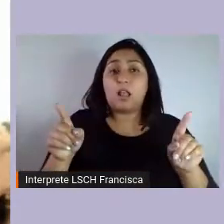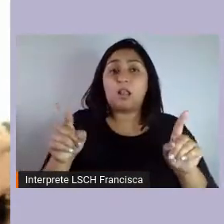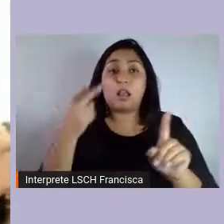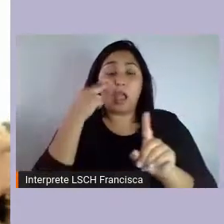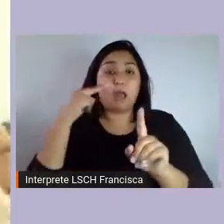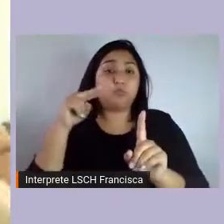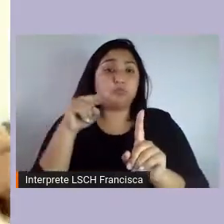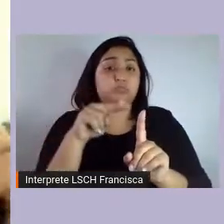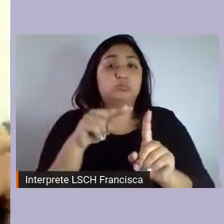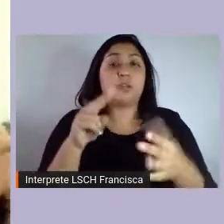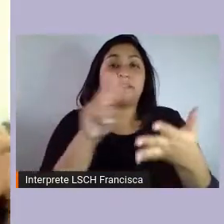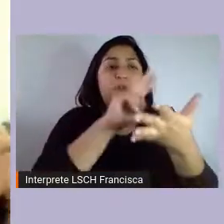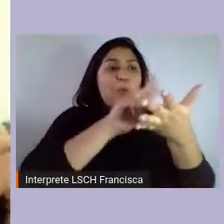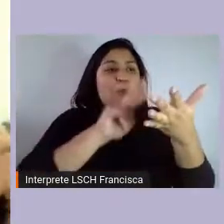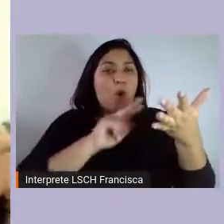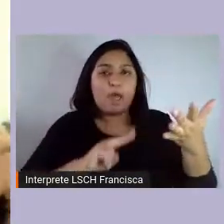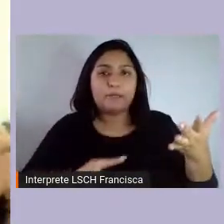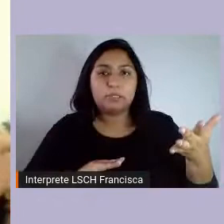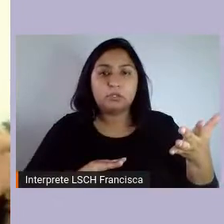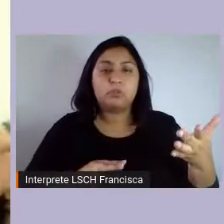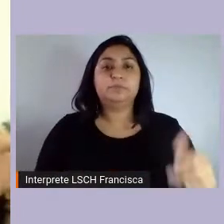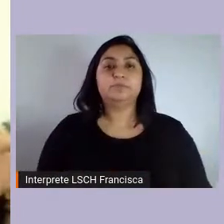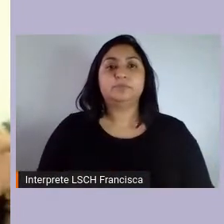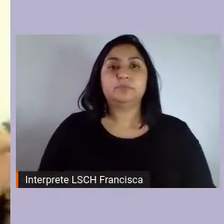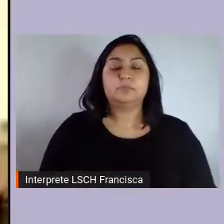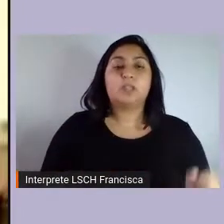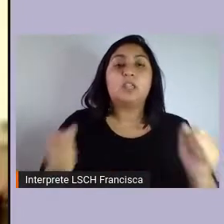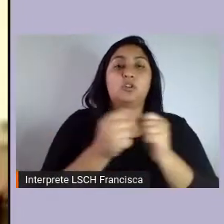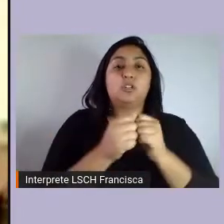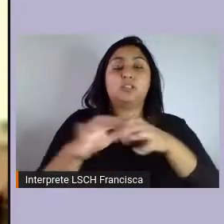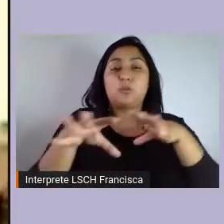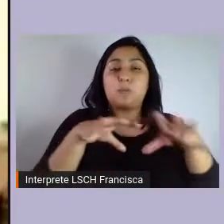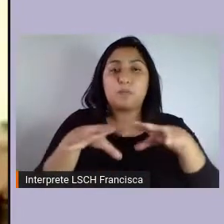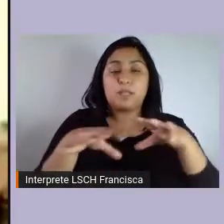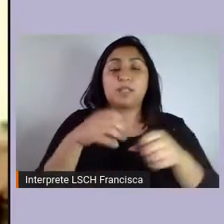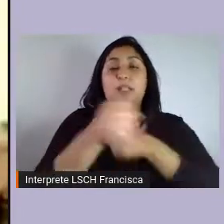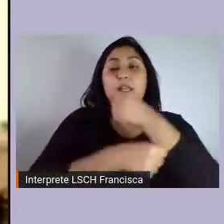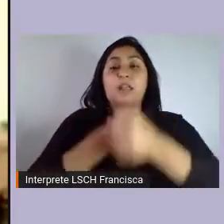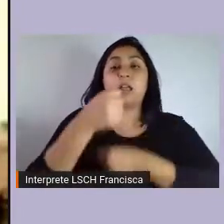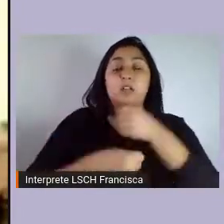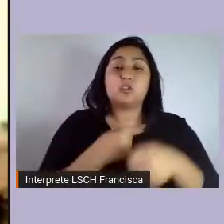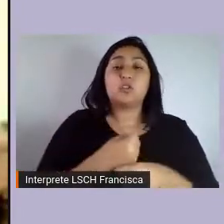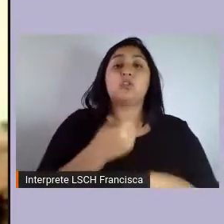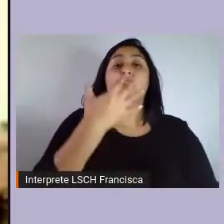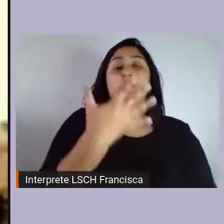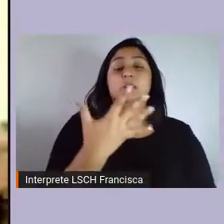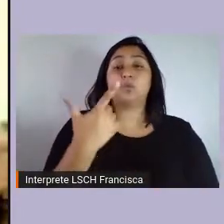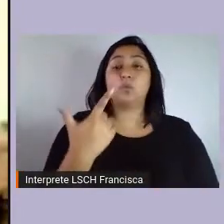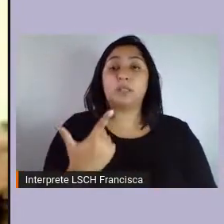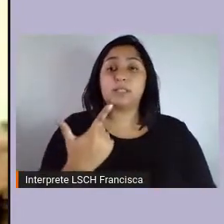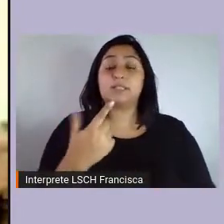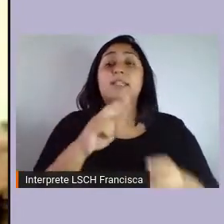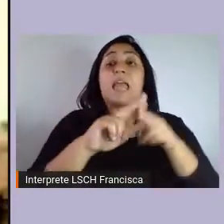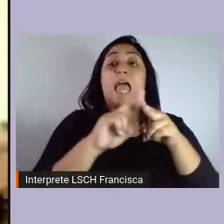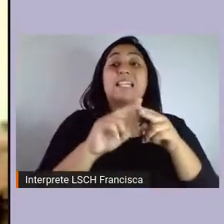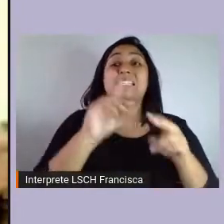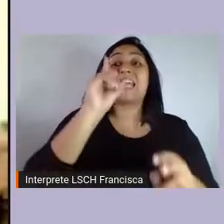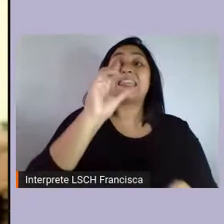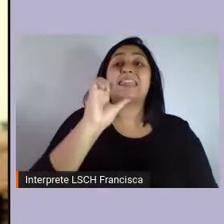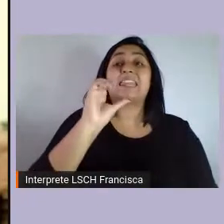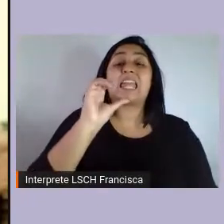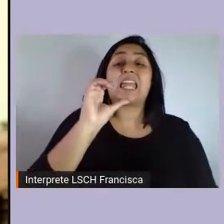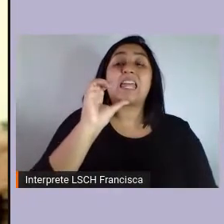poético. Y entonces, con esos materiales, ella en el año 57 configura estas décimas que sufren